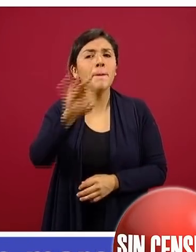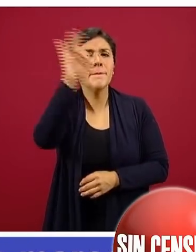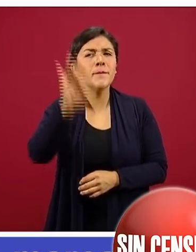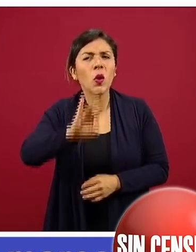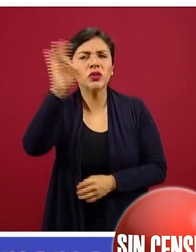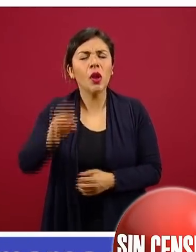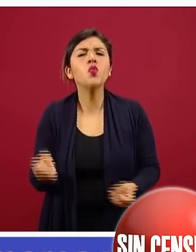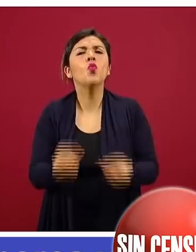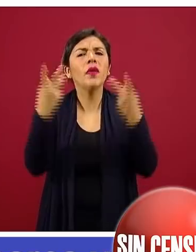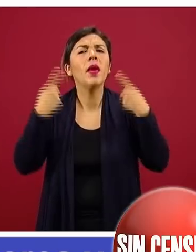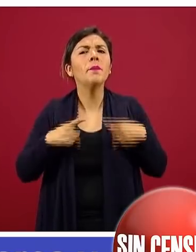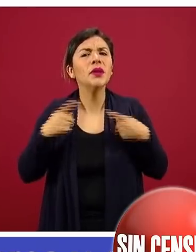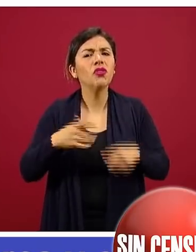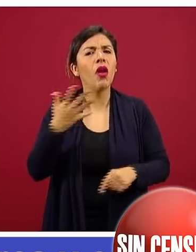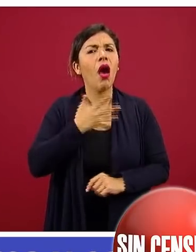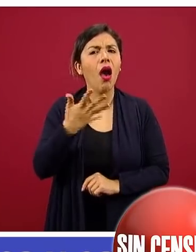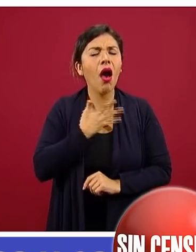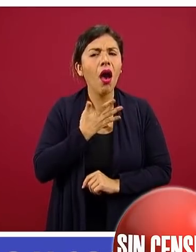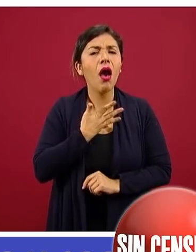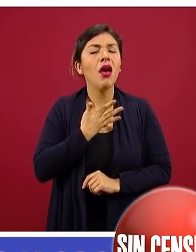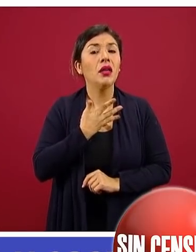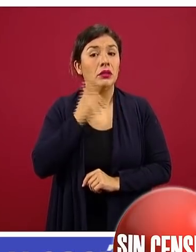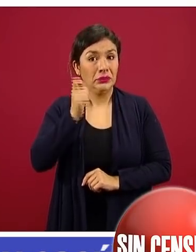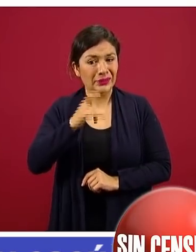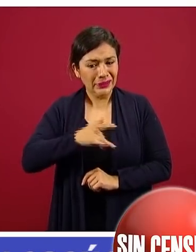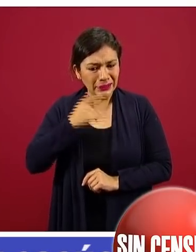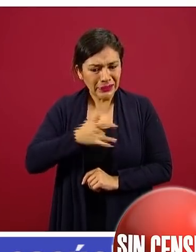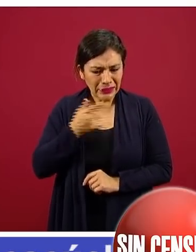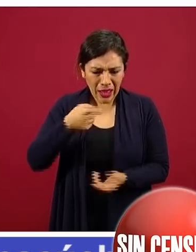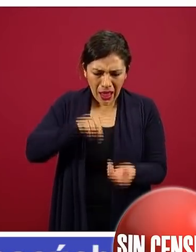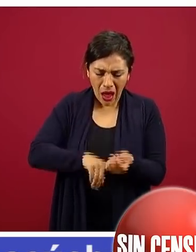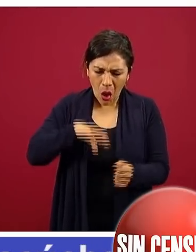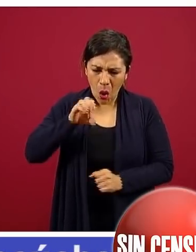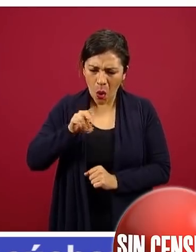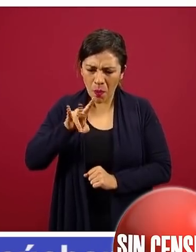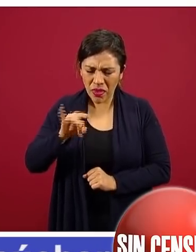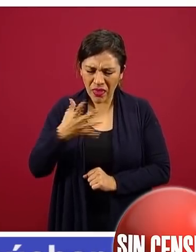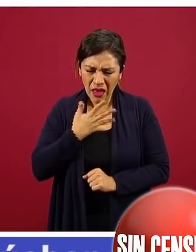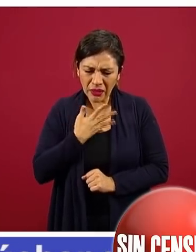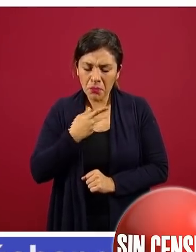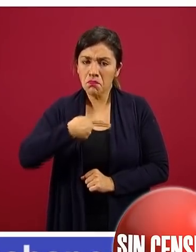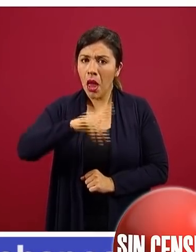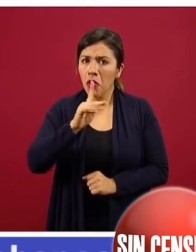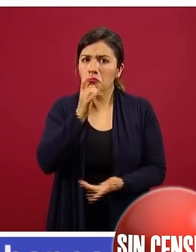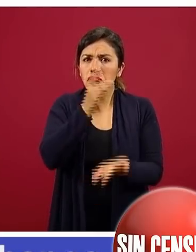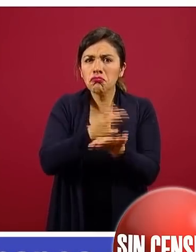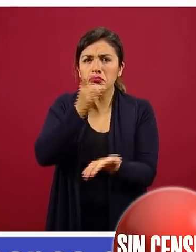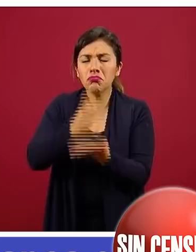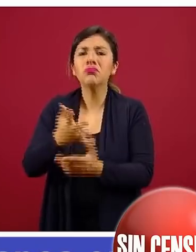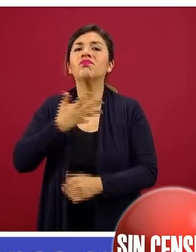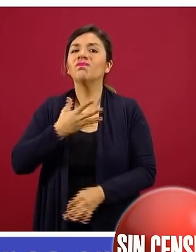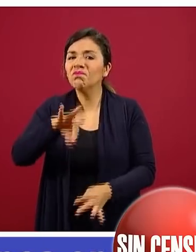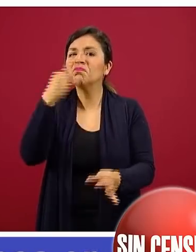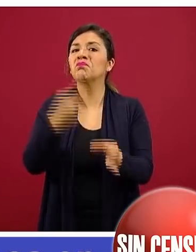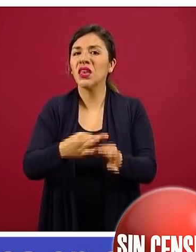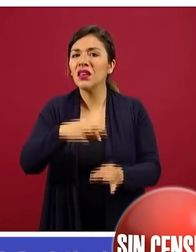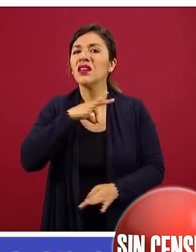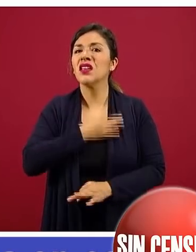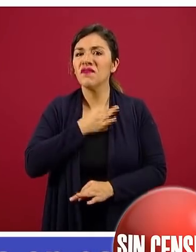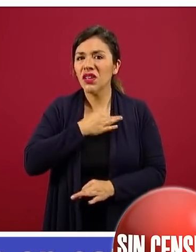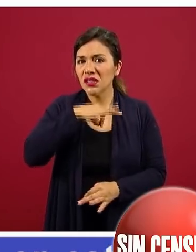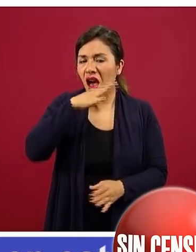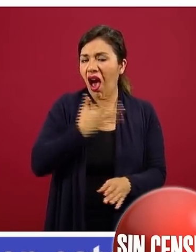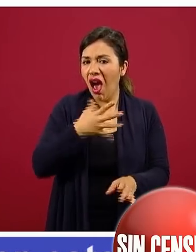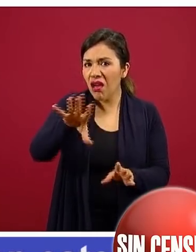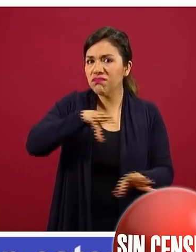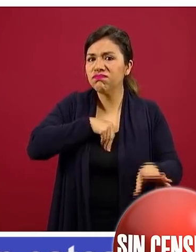de personas que, teniendo los síntomas de COVID, se identifica que realmente están infectados por el virus que lo